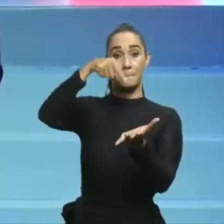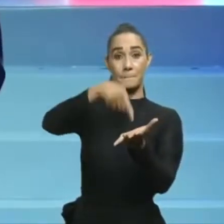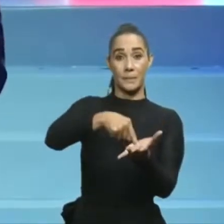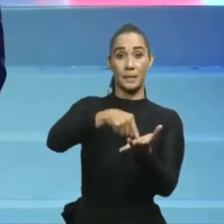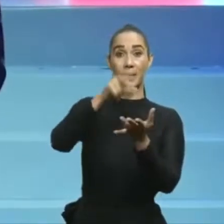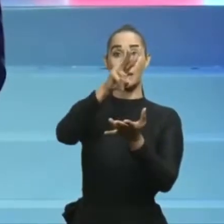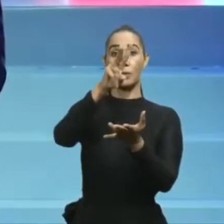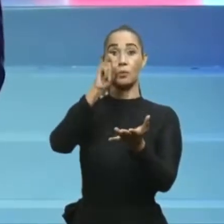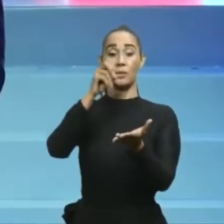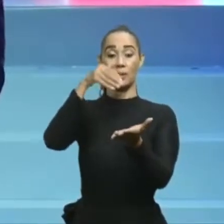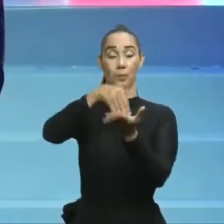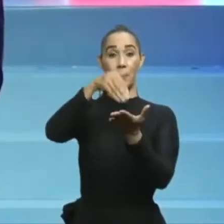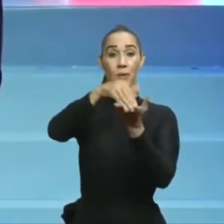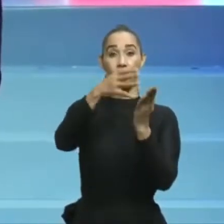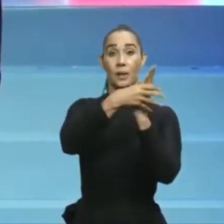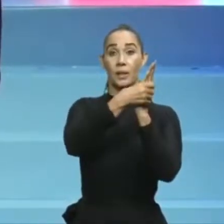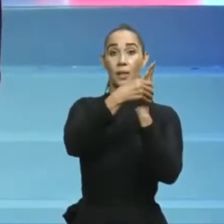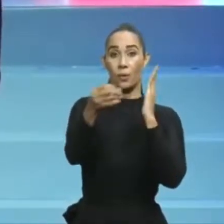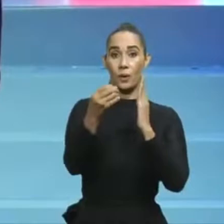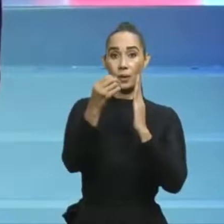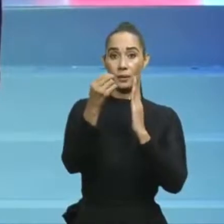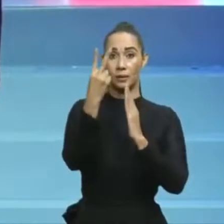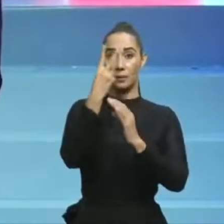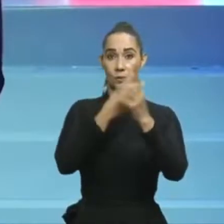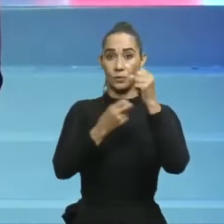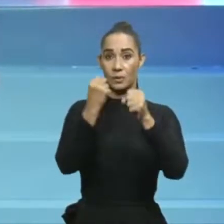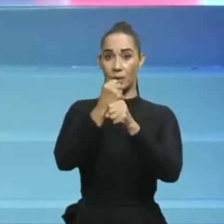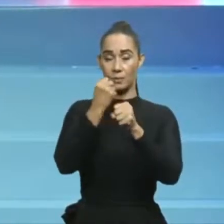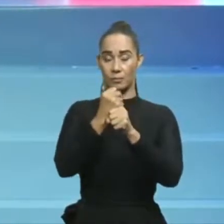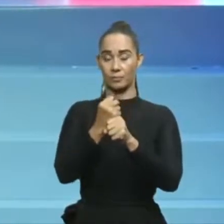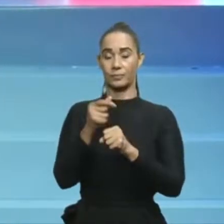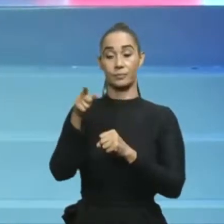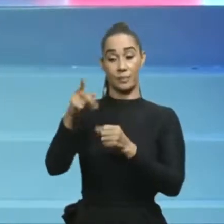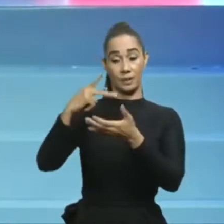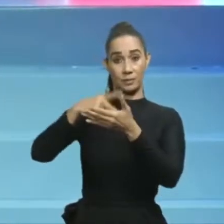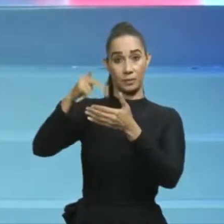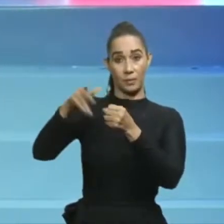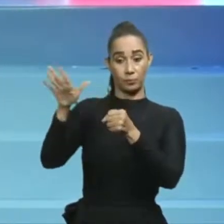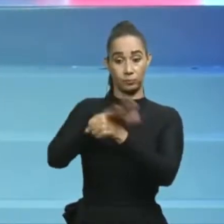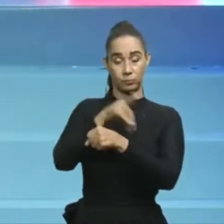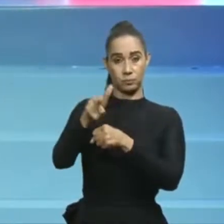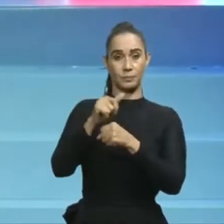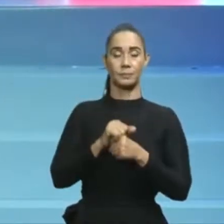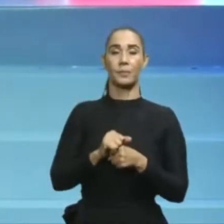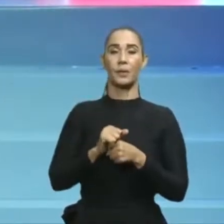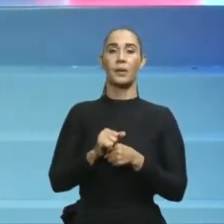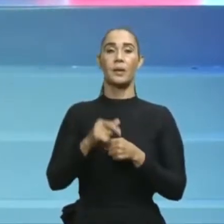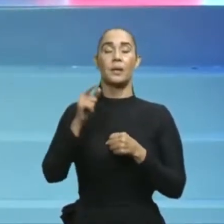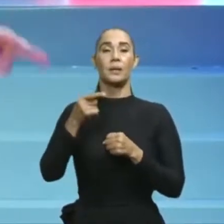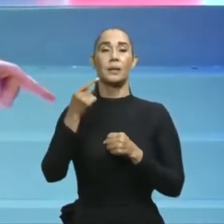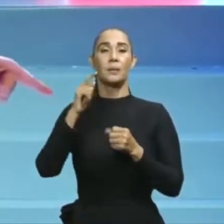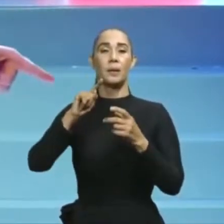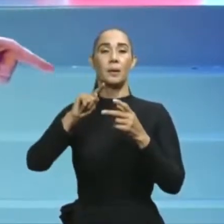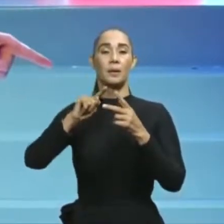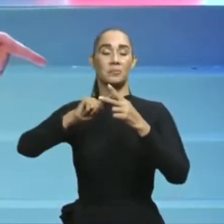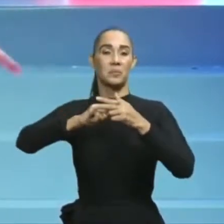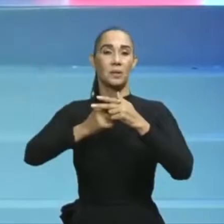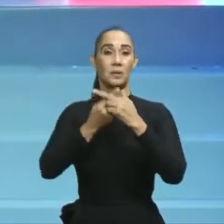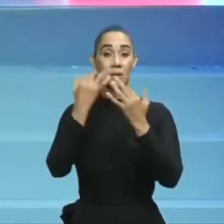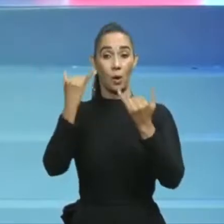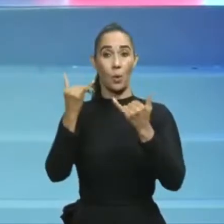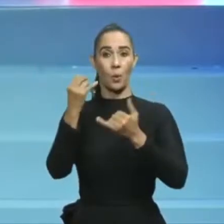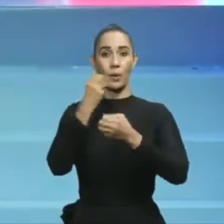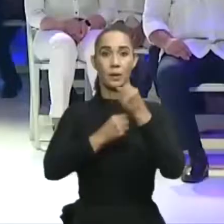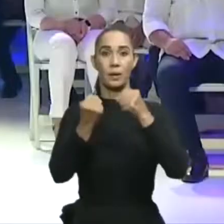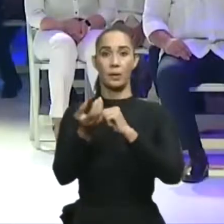millones de dólares en un período de dos años ese plan de inversión estaba previsto iniciar en este 2022